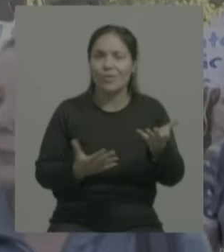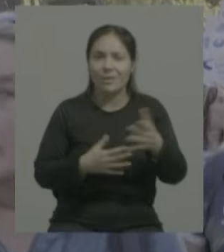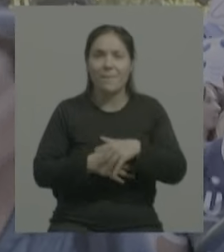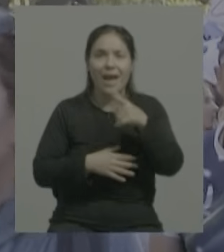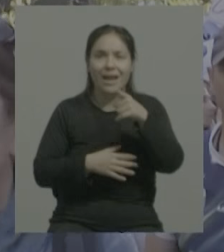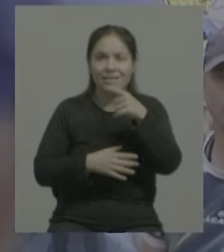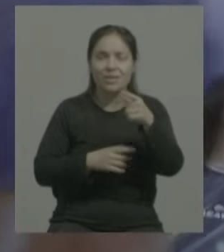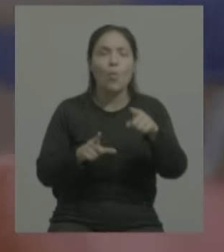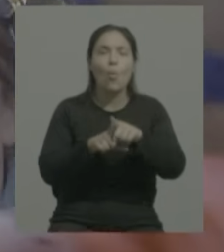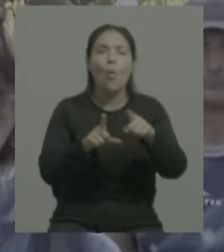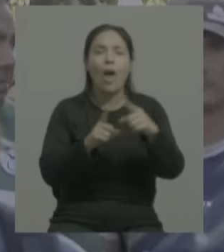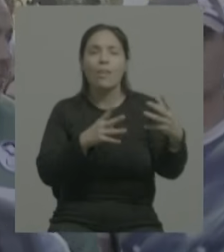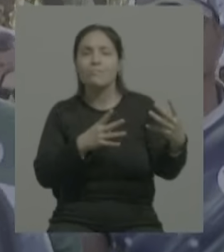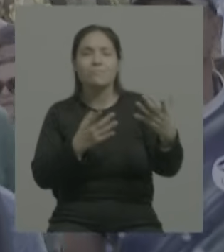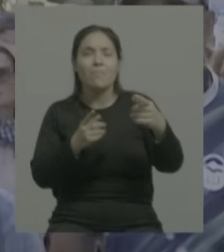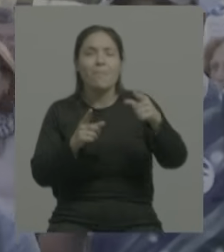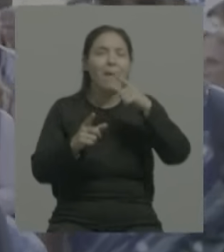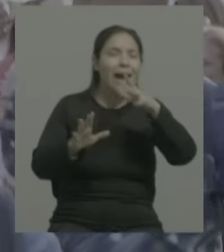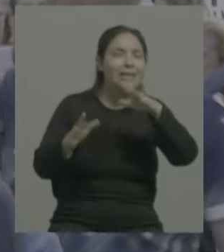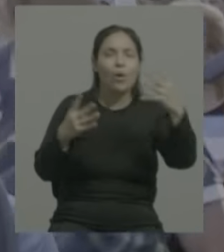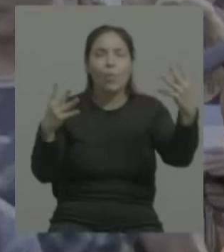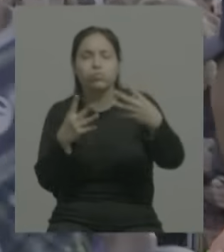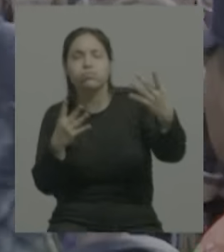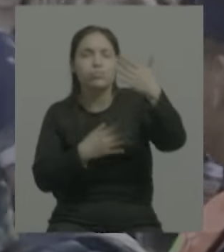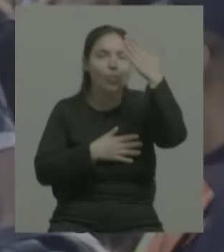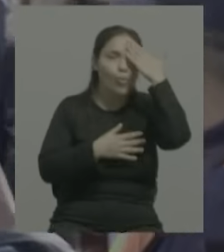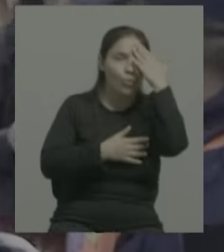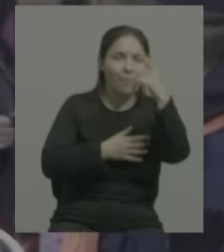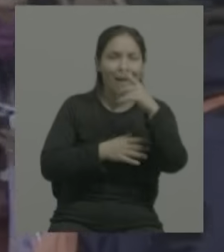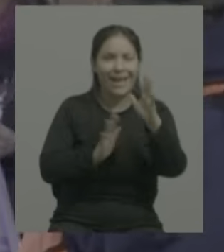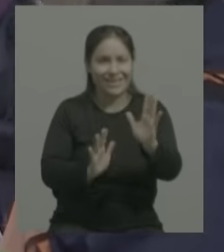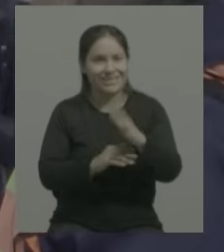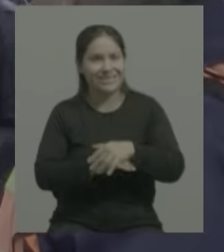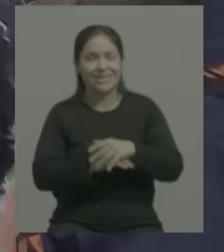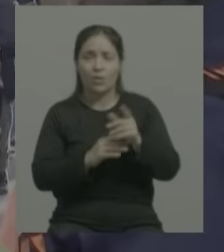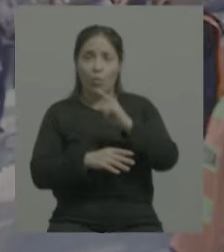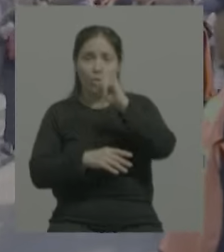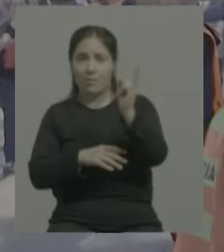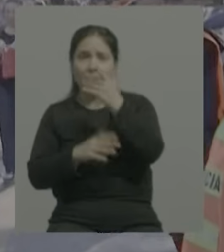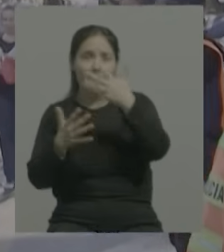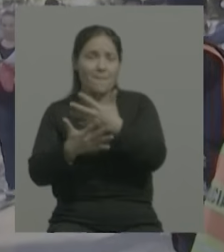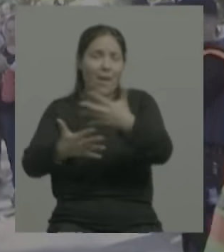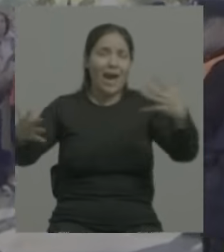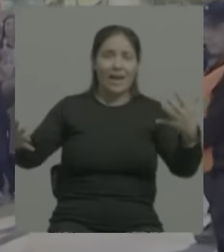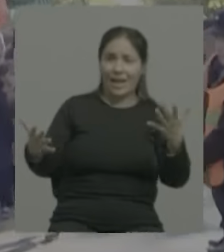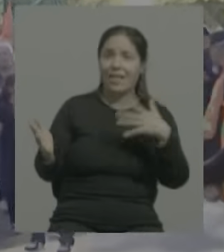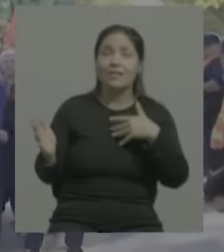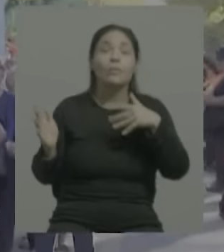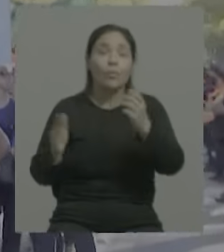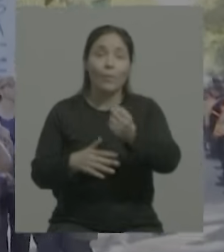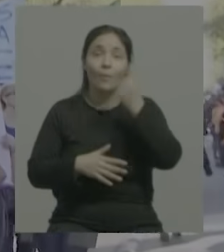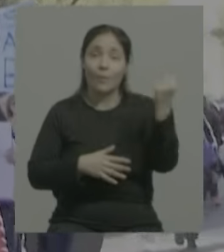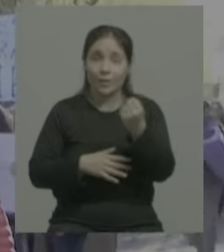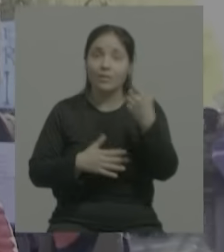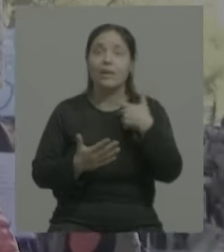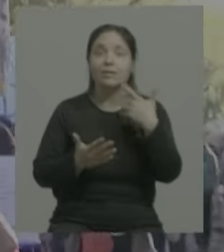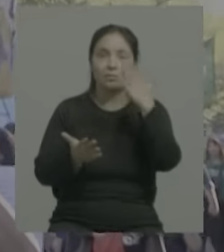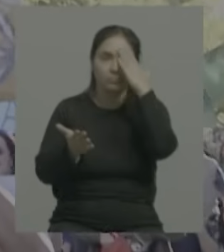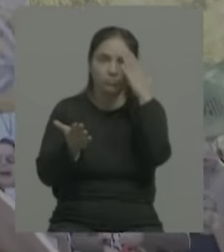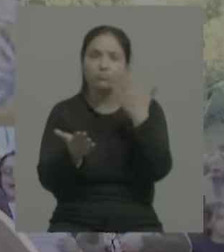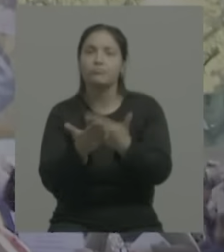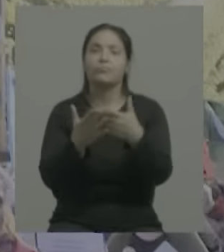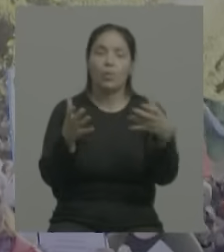batalla cultural y no tiene sentido. O sea, la universidad es lo más grande que hay y creo que por eso es tan importante que presentemos hoy Frentes